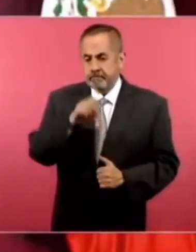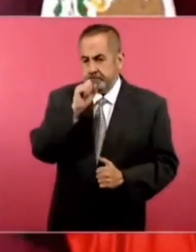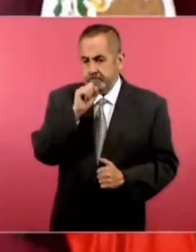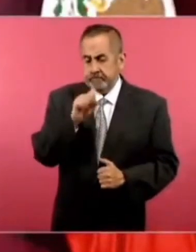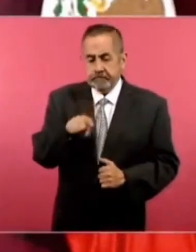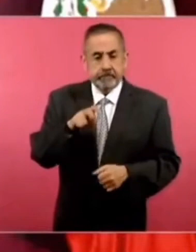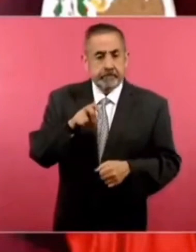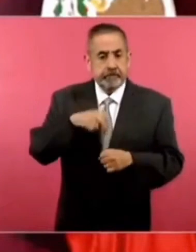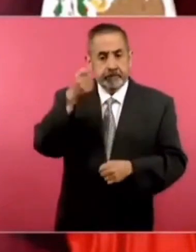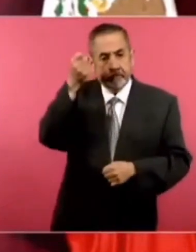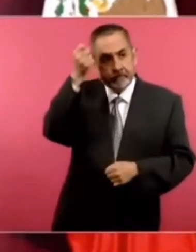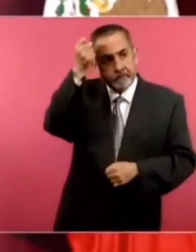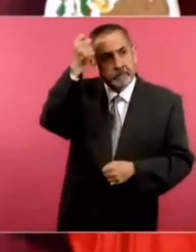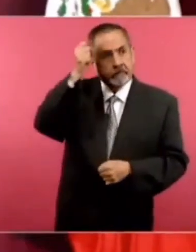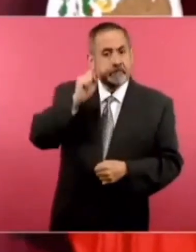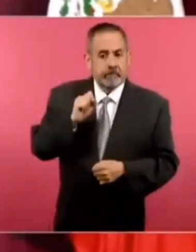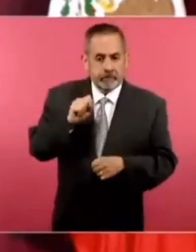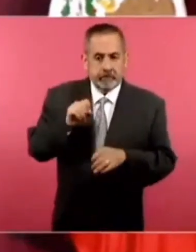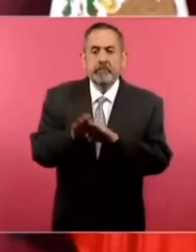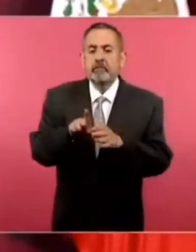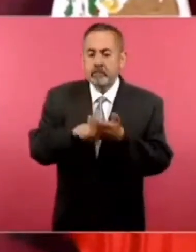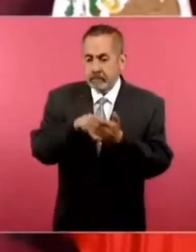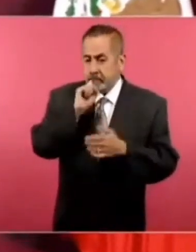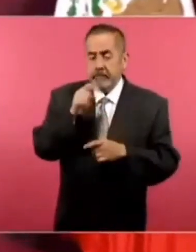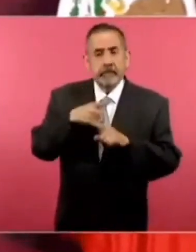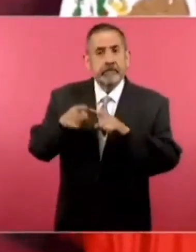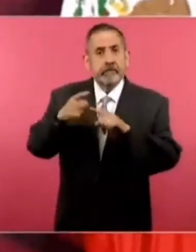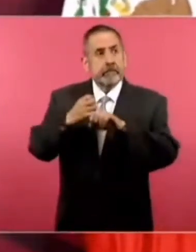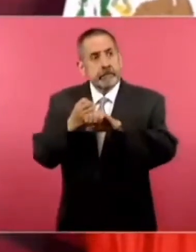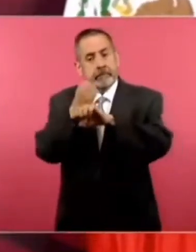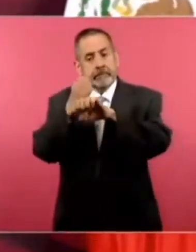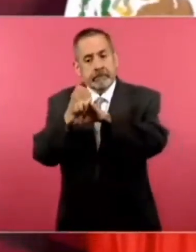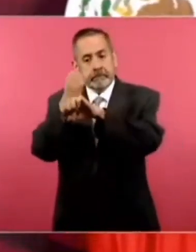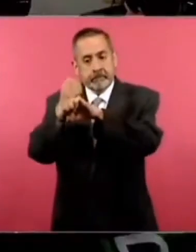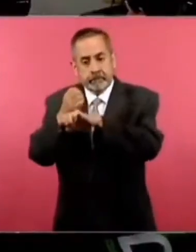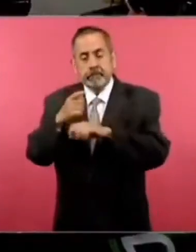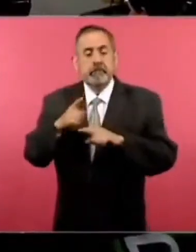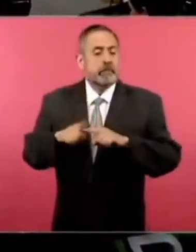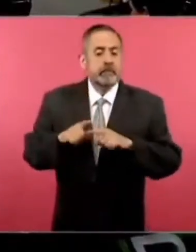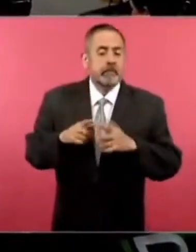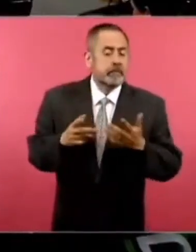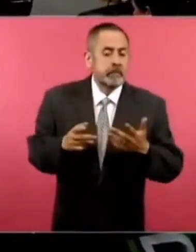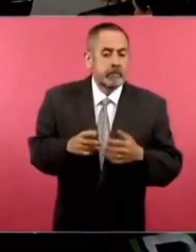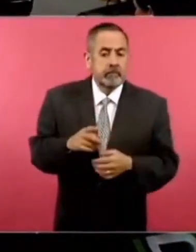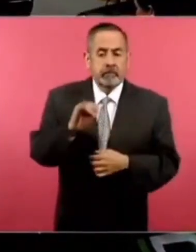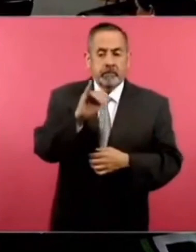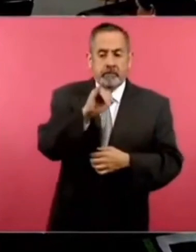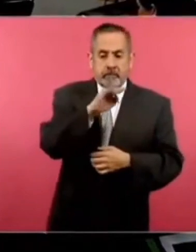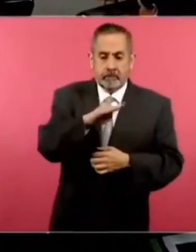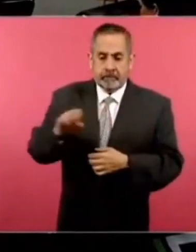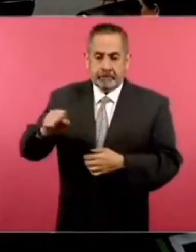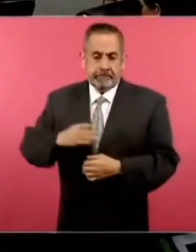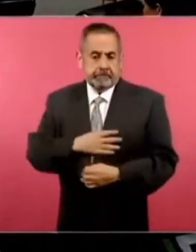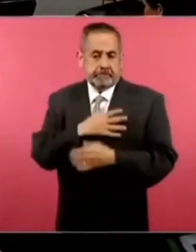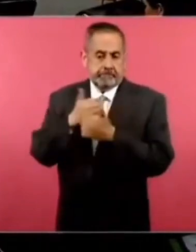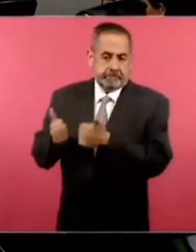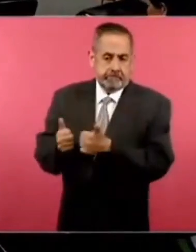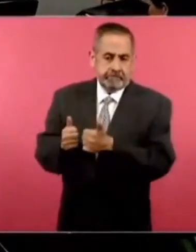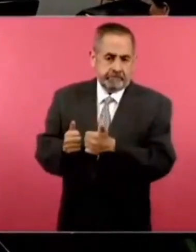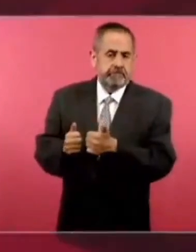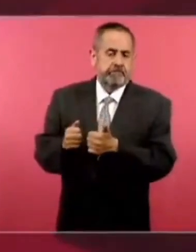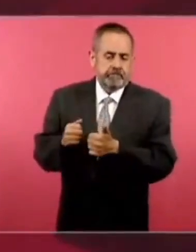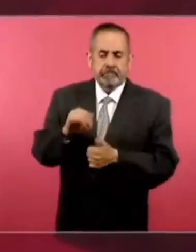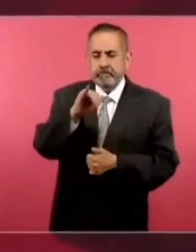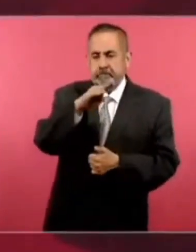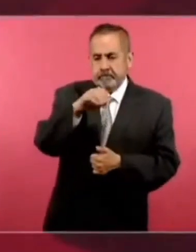aplicando en Sinaloa y en varios estados del país el programa IMSS Bienestar, que